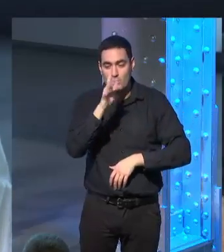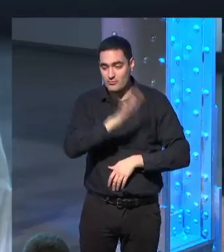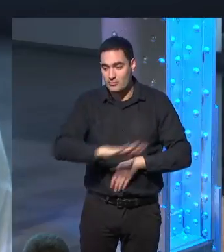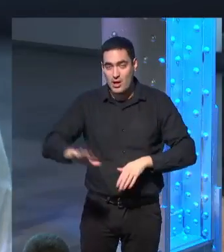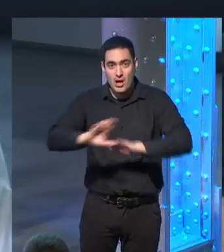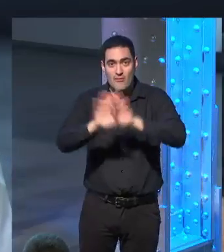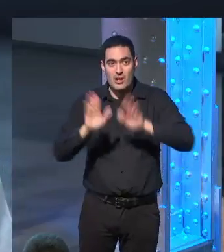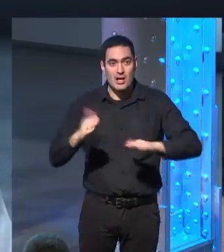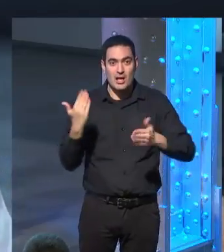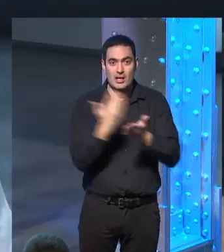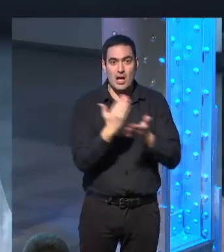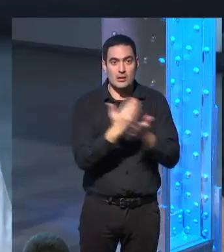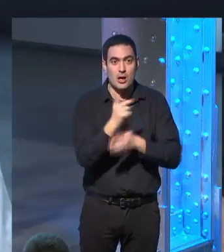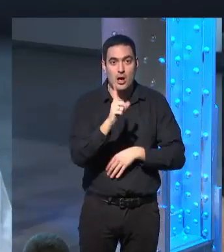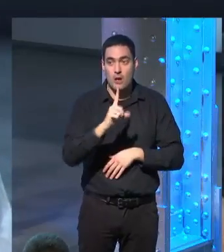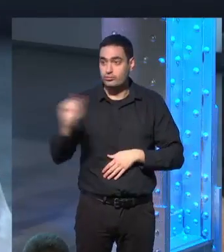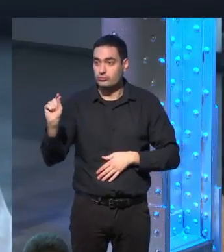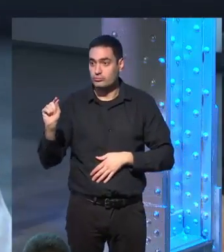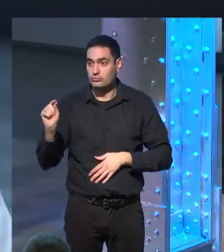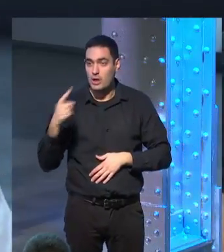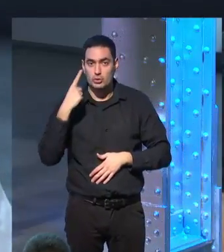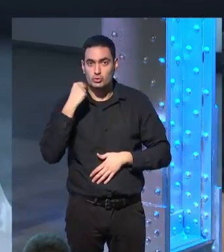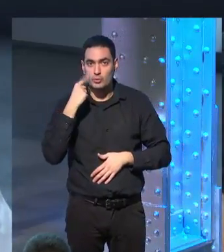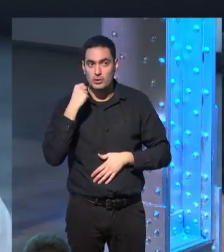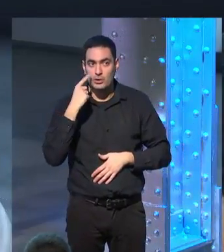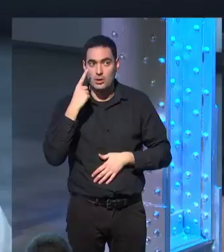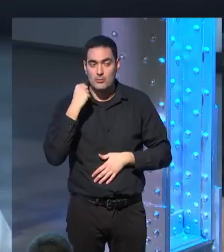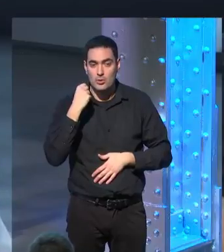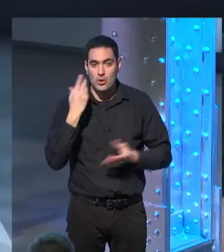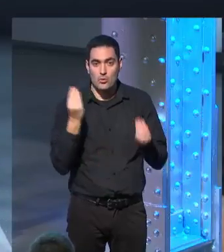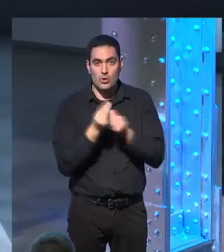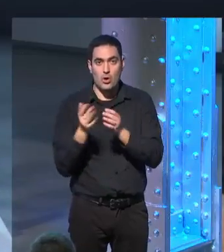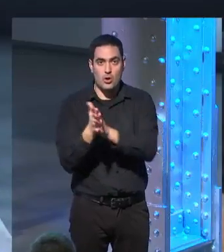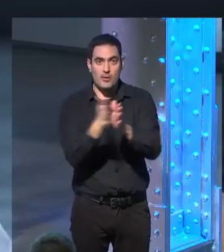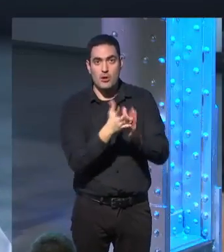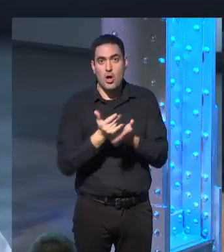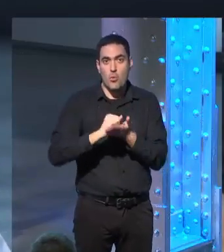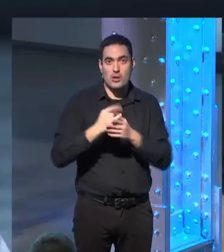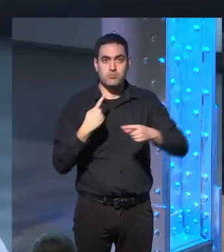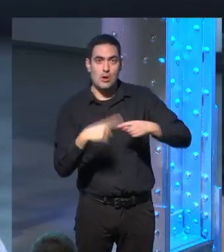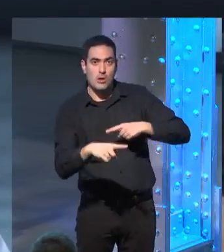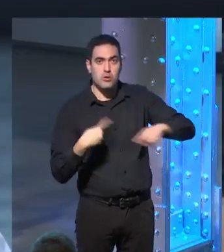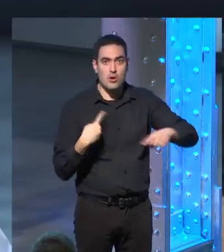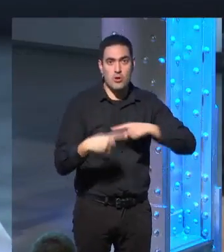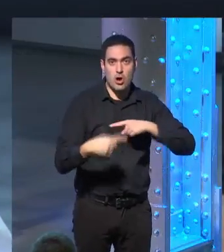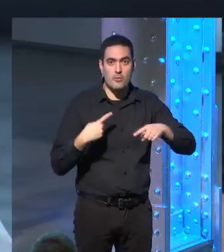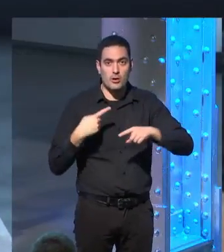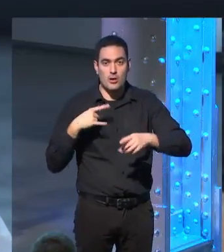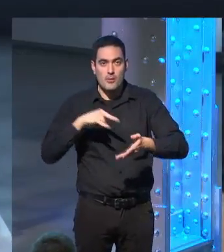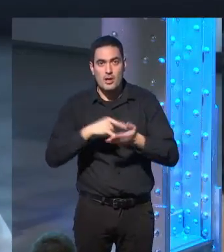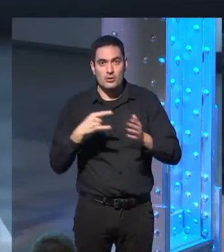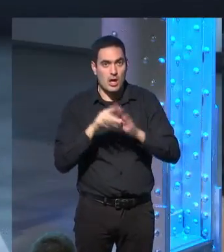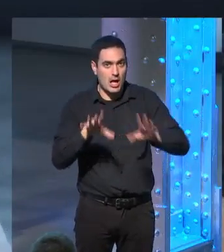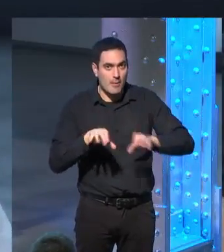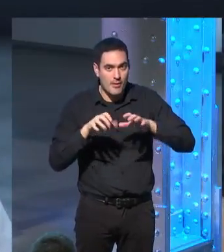sale de clase y está acostumbrado a compartir, a conversar con sus compañeros en WhatsApp y a utilizar WhatsApp como un método para aprender, a